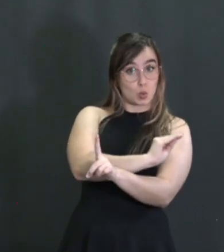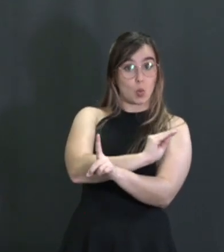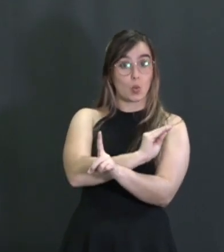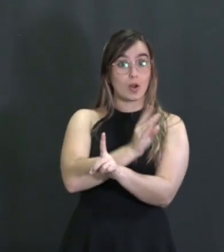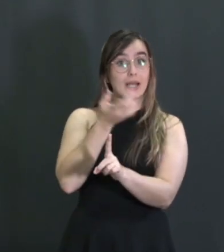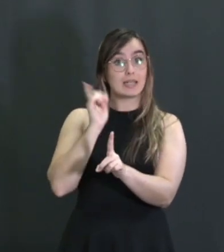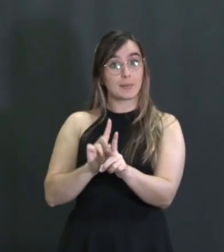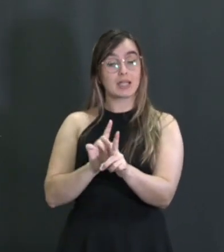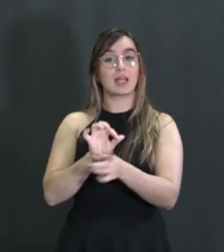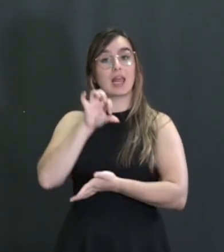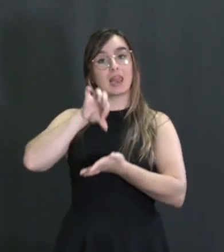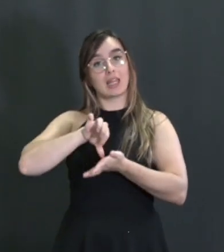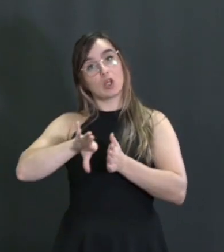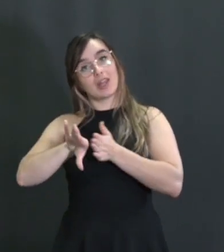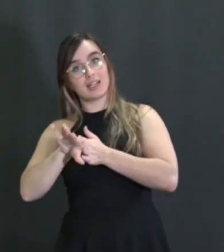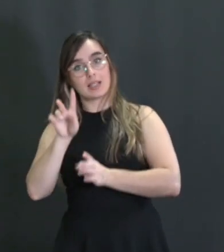ver el centro derecha.